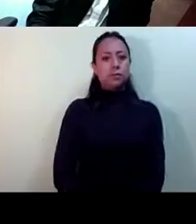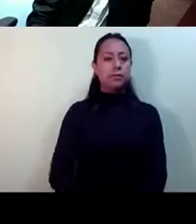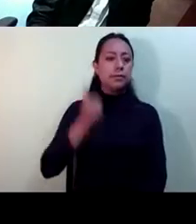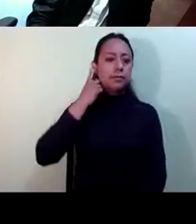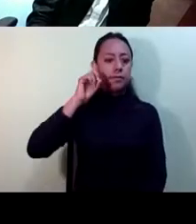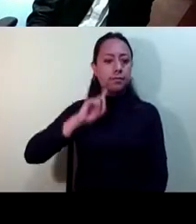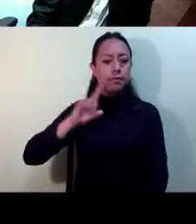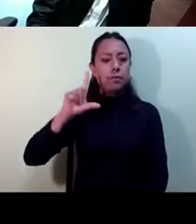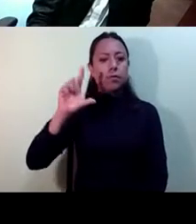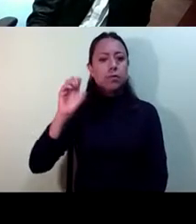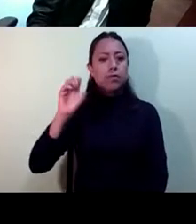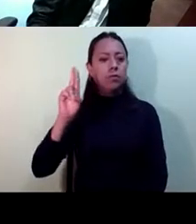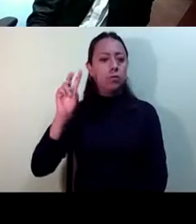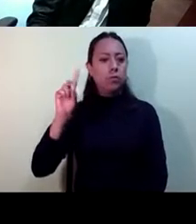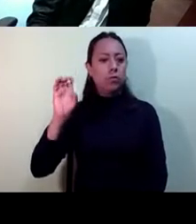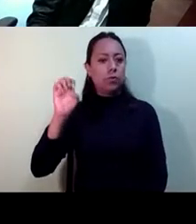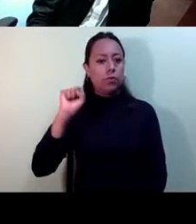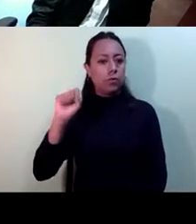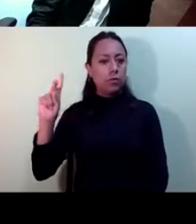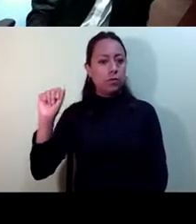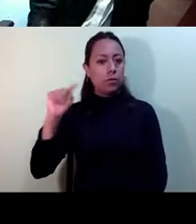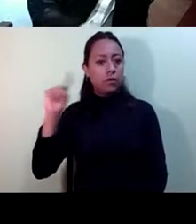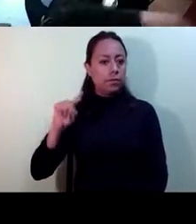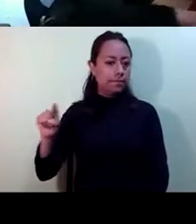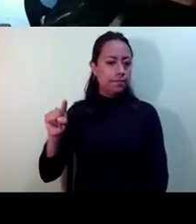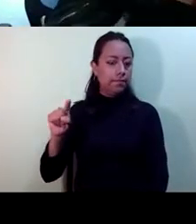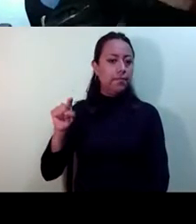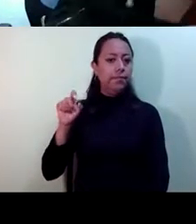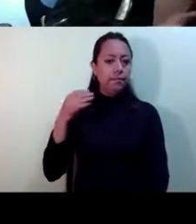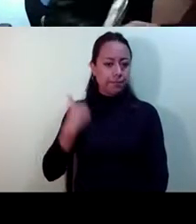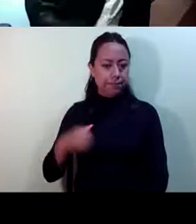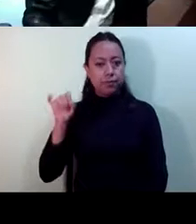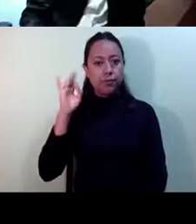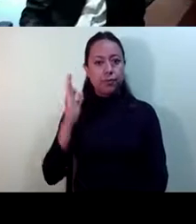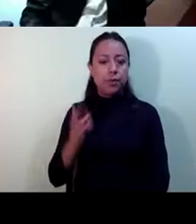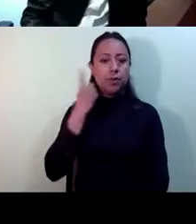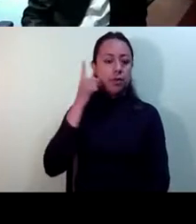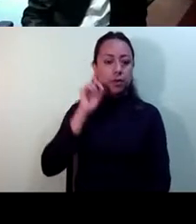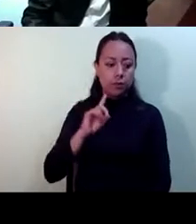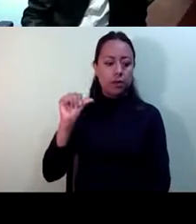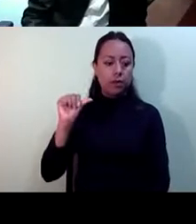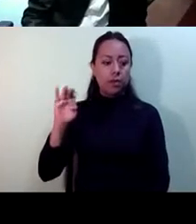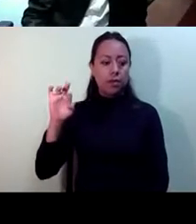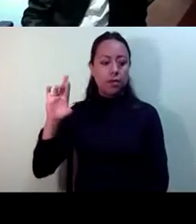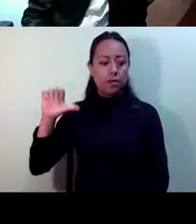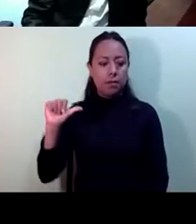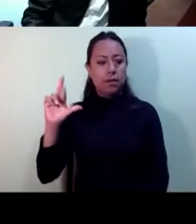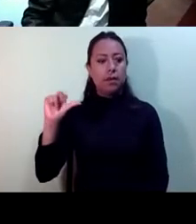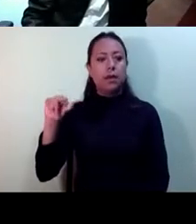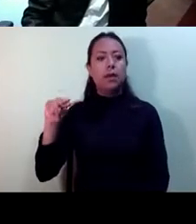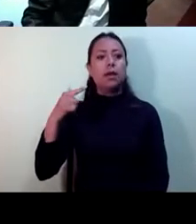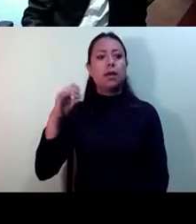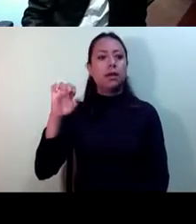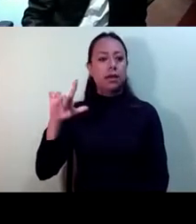Diputada María de Lourdes Paz Reyes, la de la voz, a favor. Diputada América Alejandra Rangel Lorenzana. América